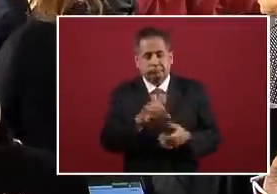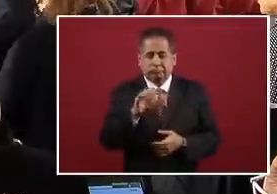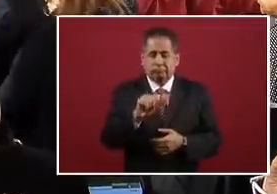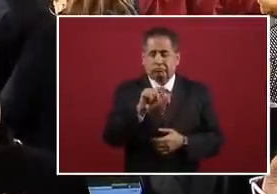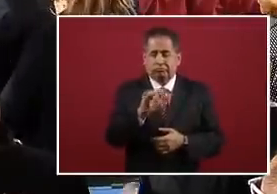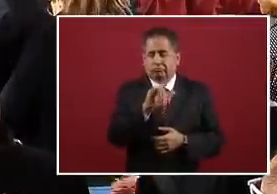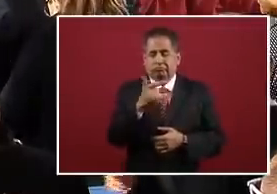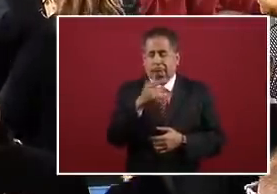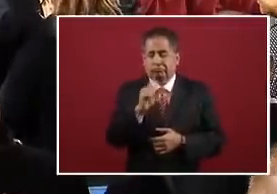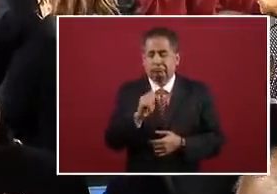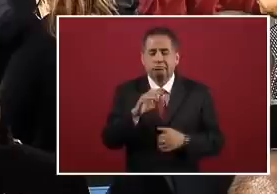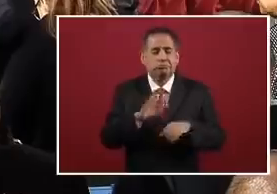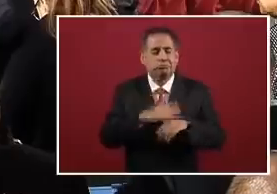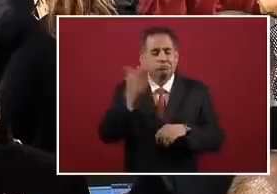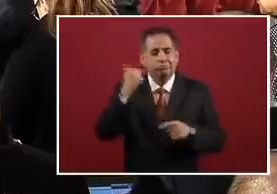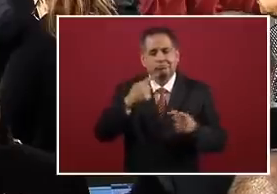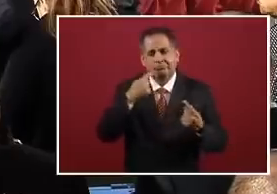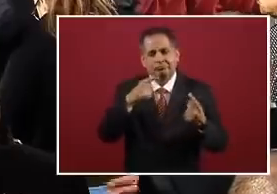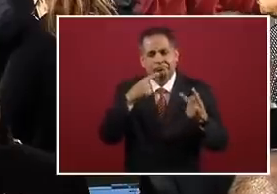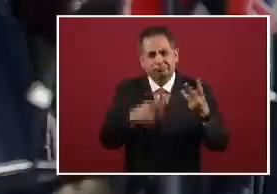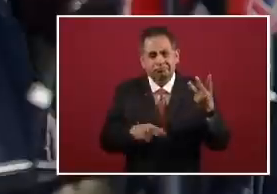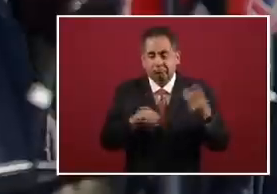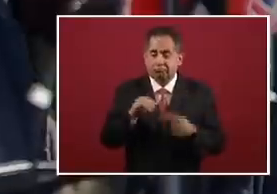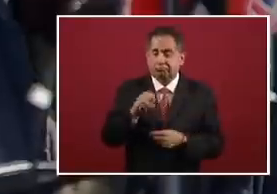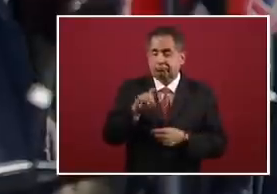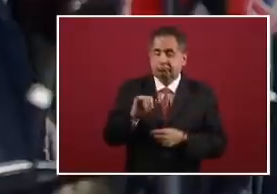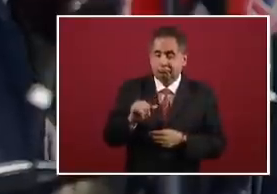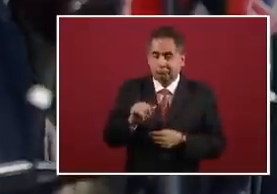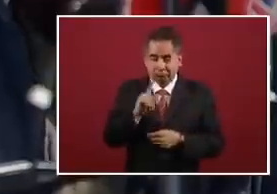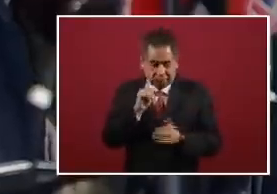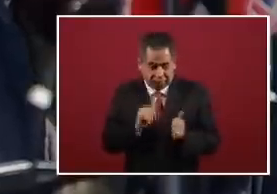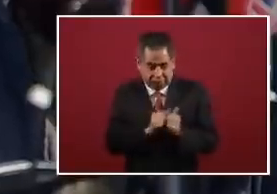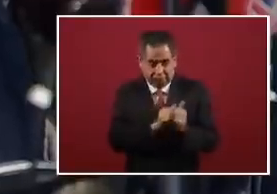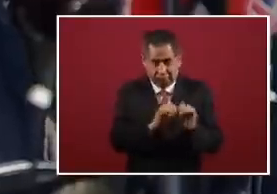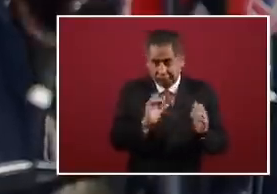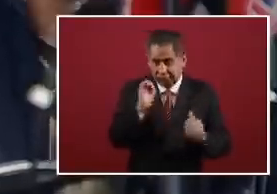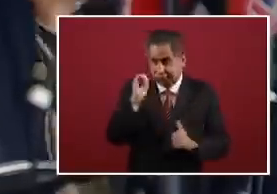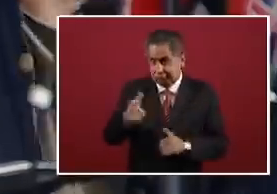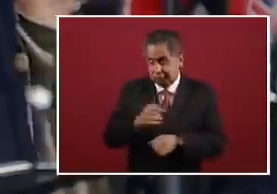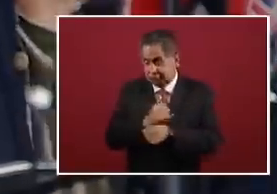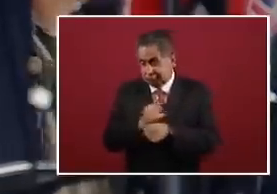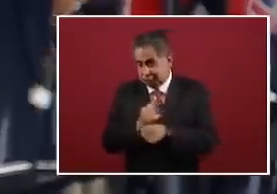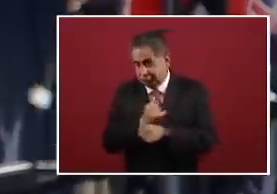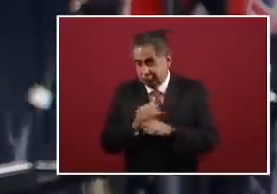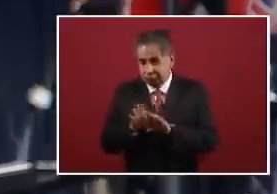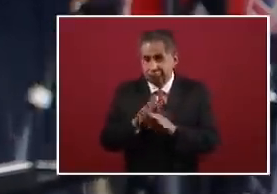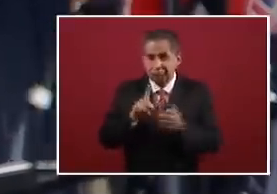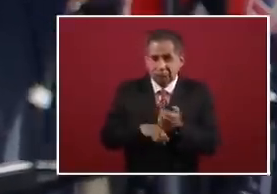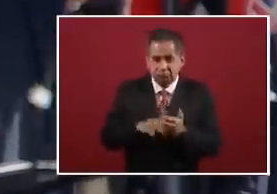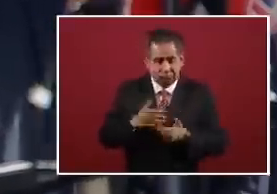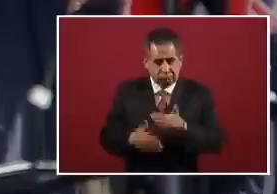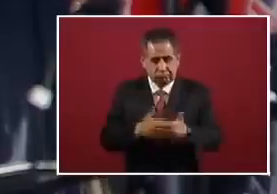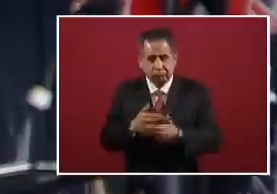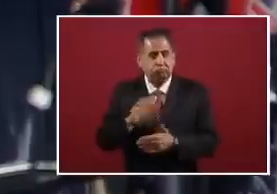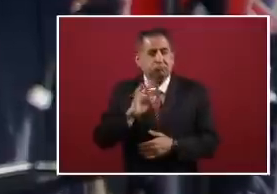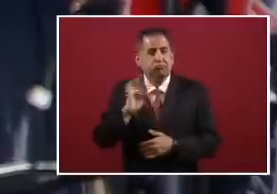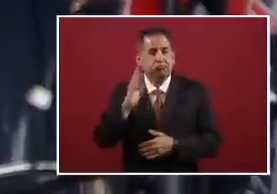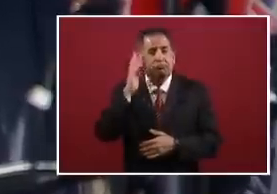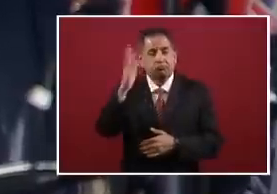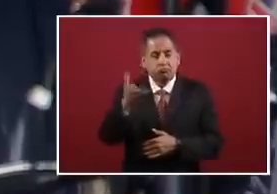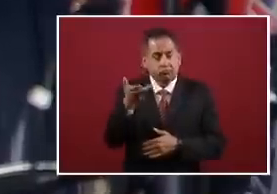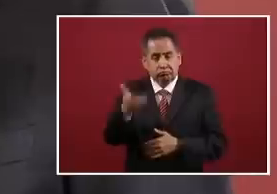Castillejos, por los diferentes cargos que tuvo Medina Mora. Esto me gustaría saber, ¿hay alguna investigación ya en curso o la van a